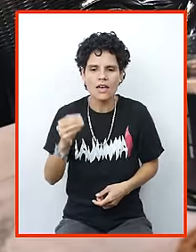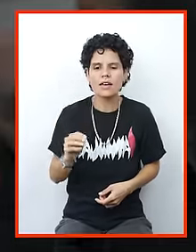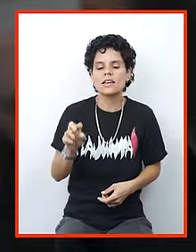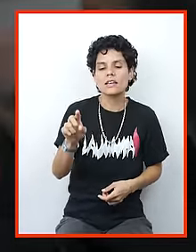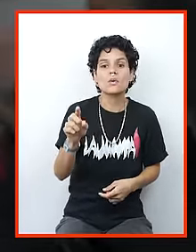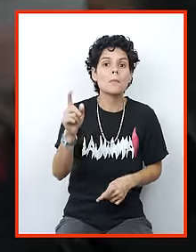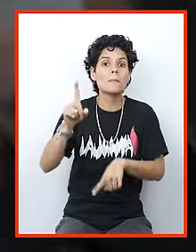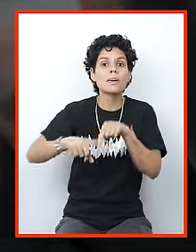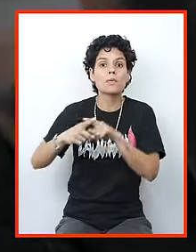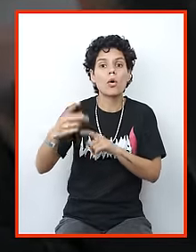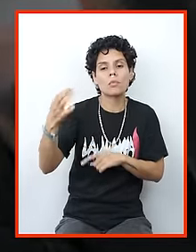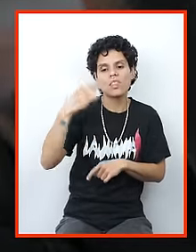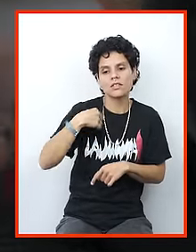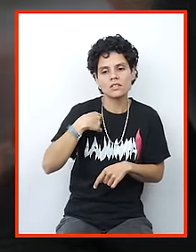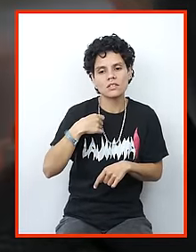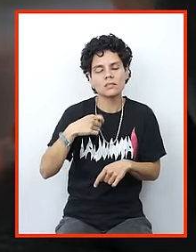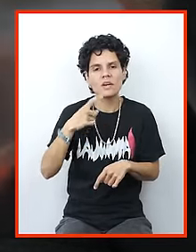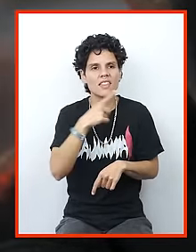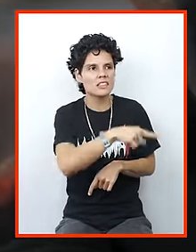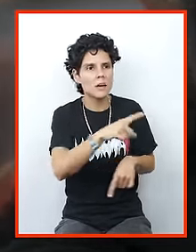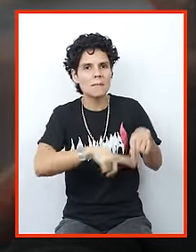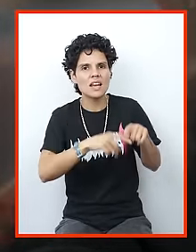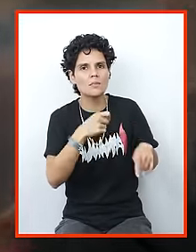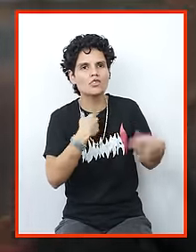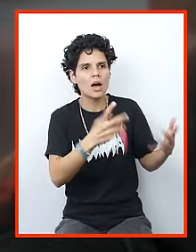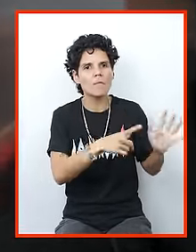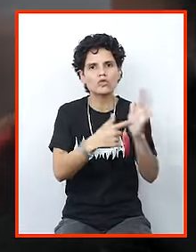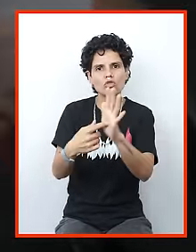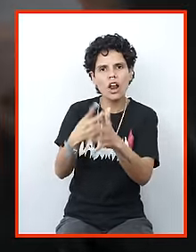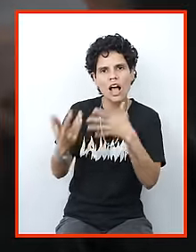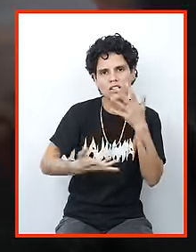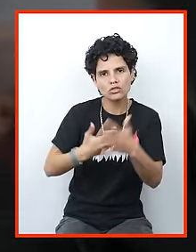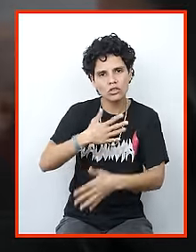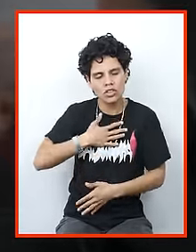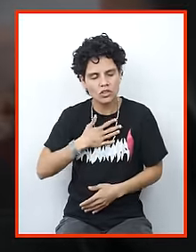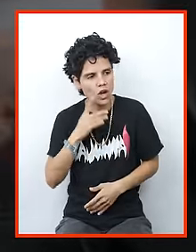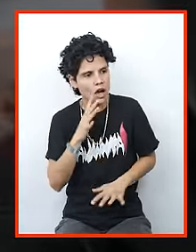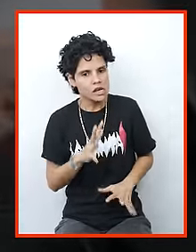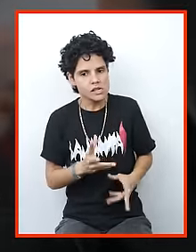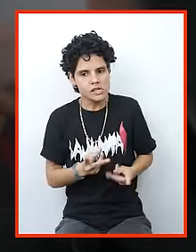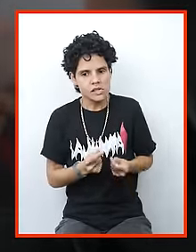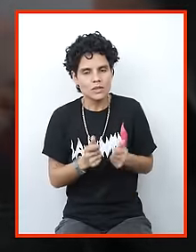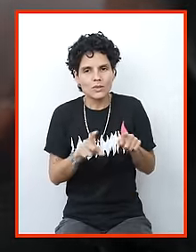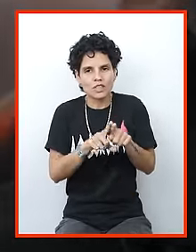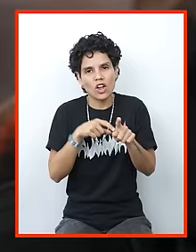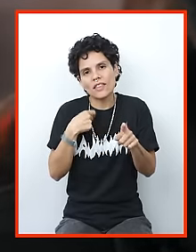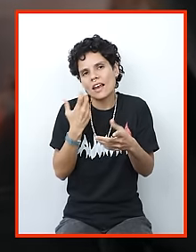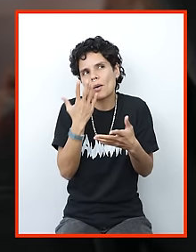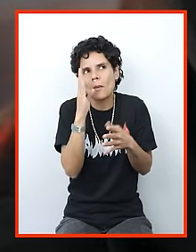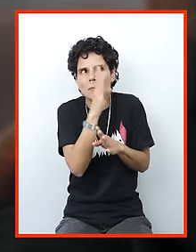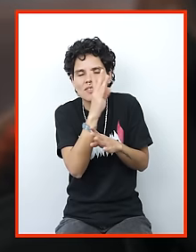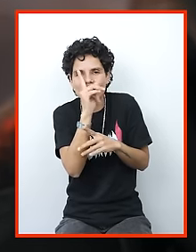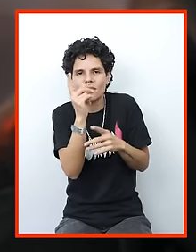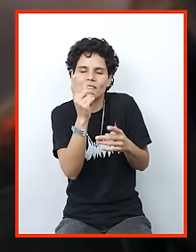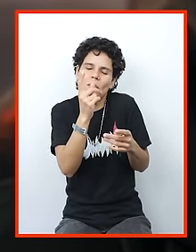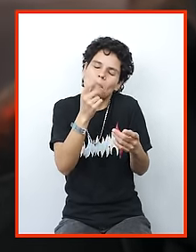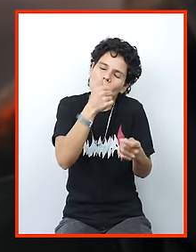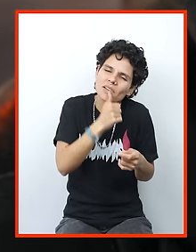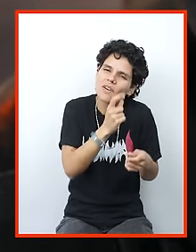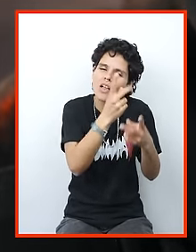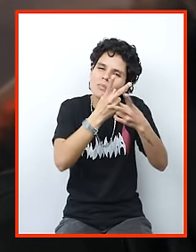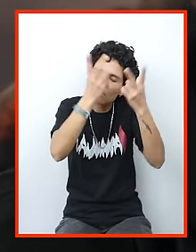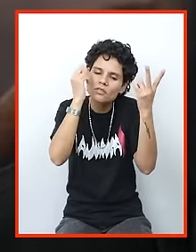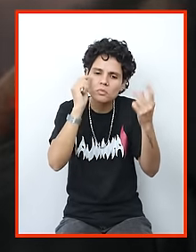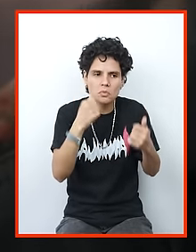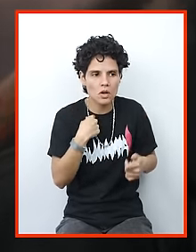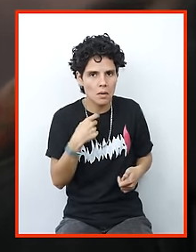así como, oye, el Nico, mi primo, me mostró una canción tuya, así como. Y yo como que me asusté un poco, que la tenía así como en SoundCloud. Y como que me acuerdo que le dije,